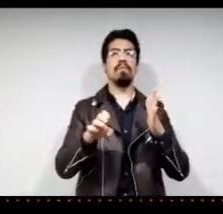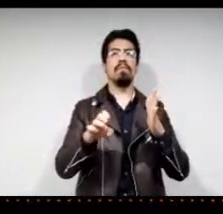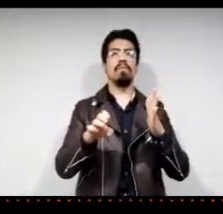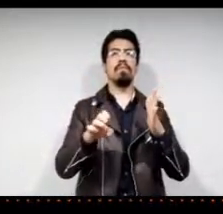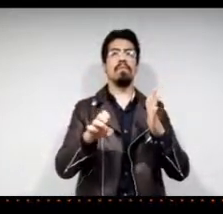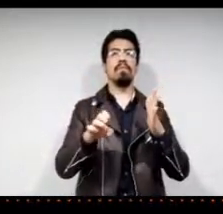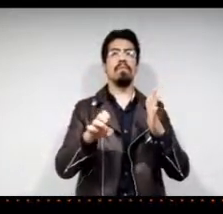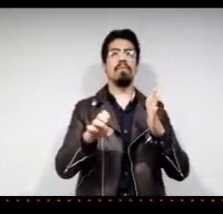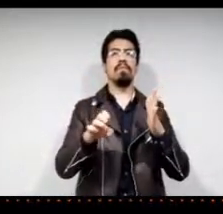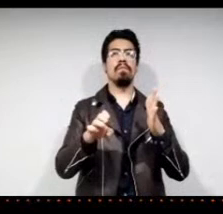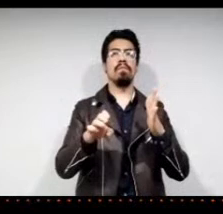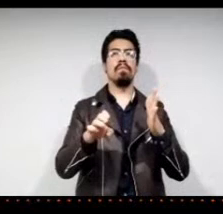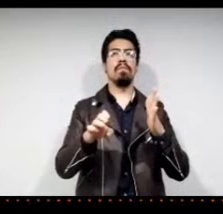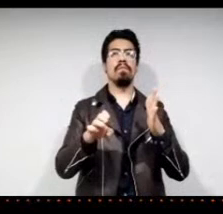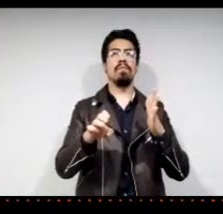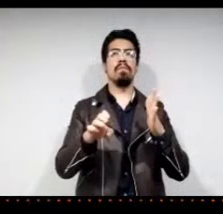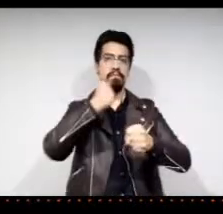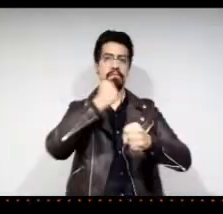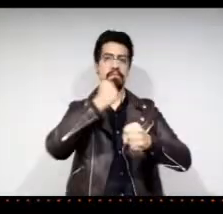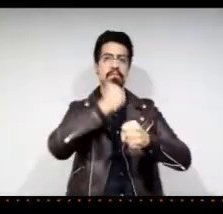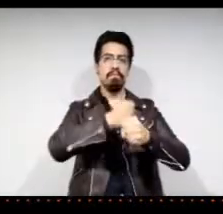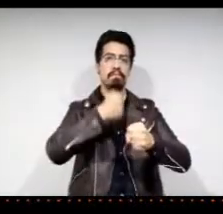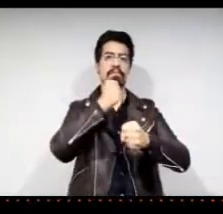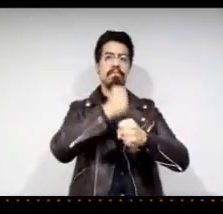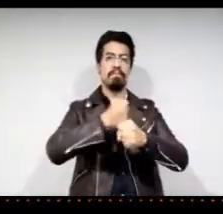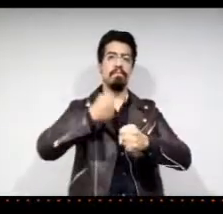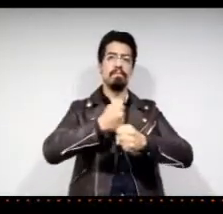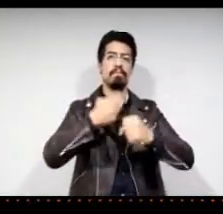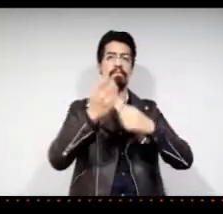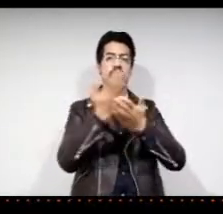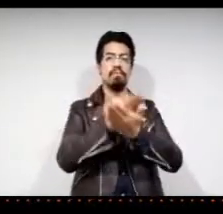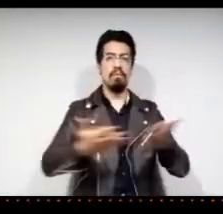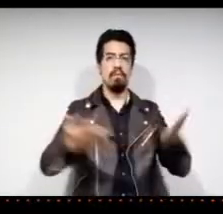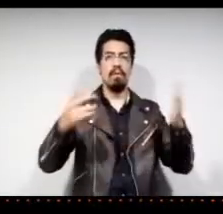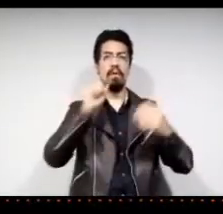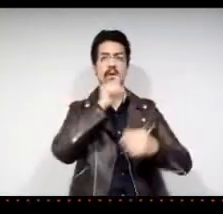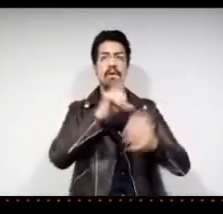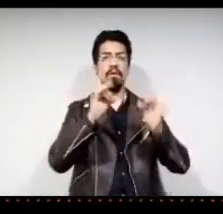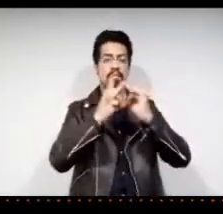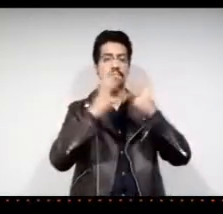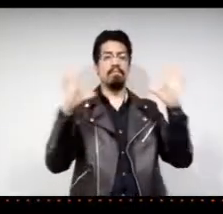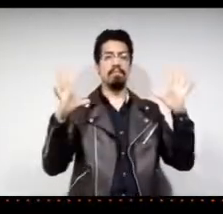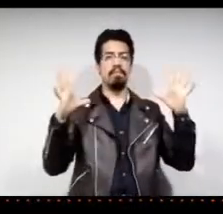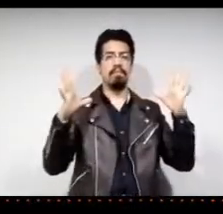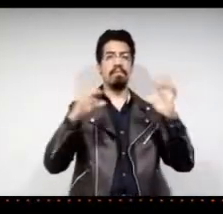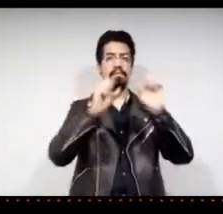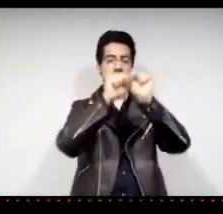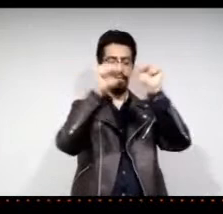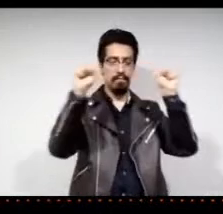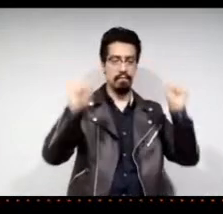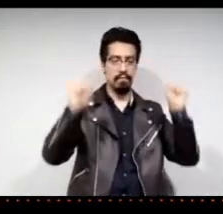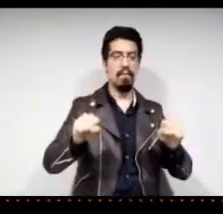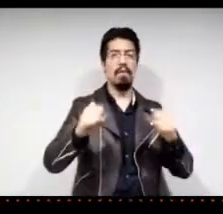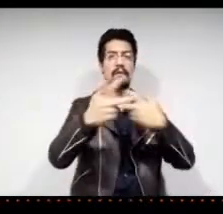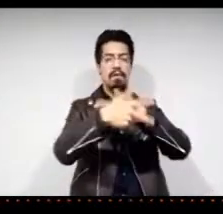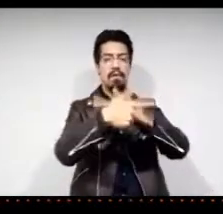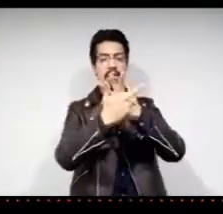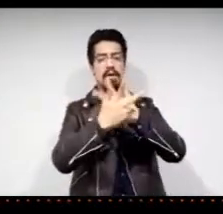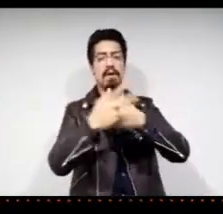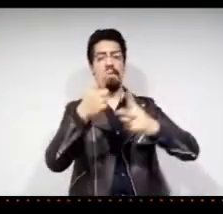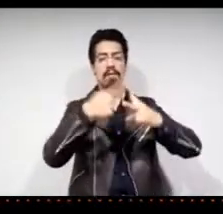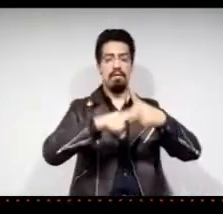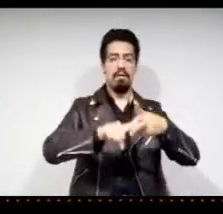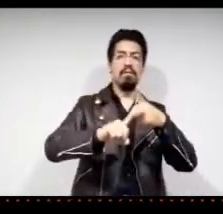escenario abrupto de ruptura de lo presencial y donde a través de sistemas remotos, digitales, comenzamos a